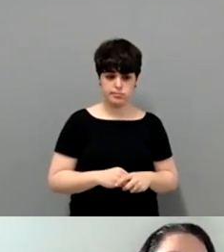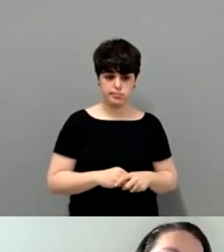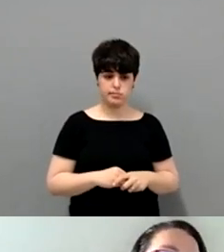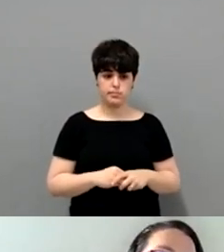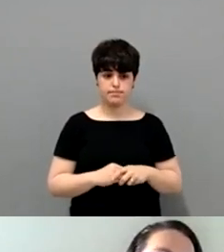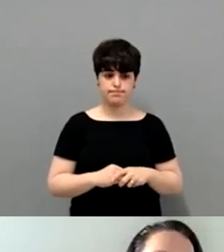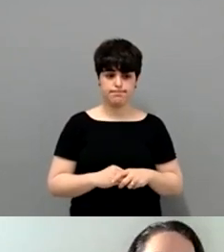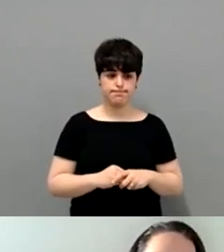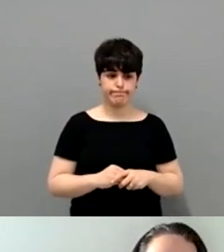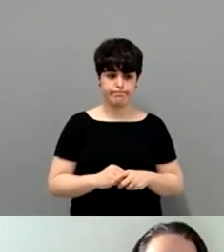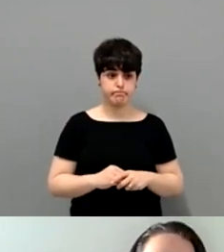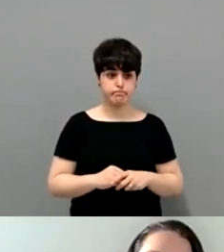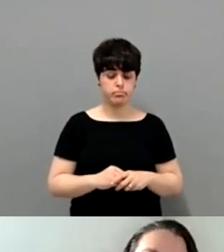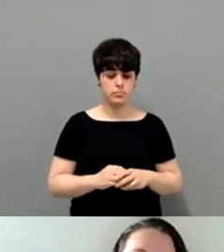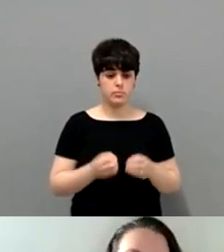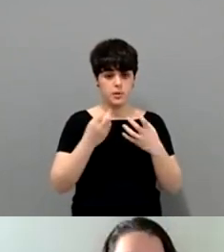Mm-hmm. Bueno,